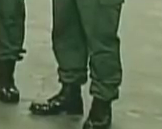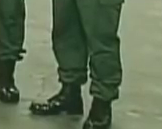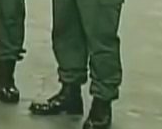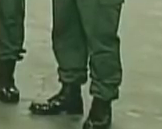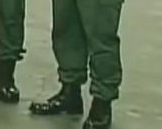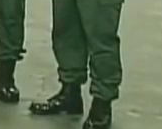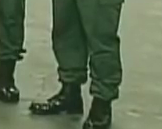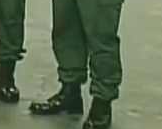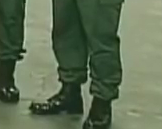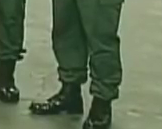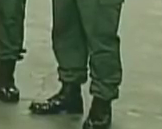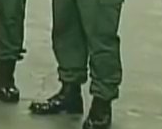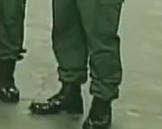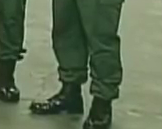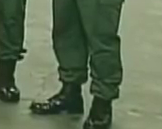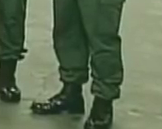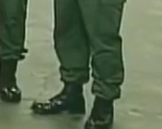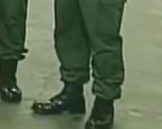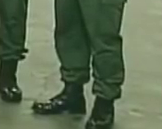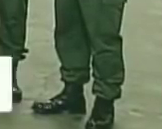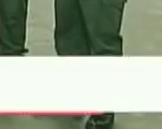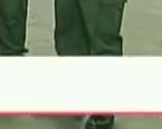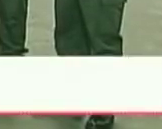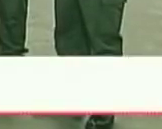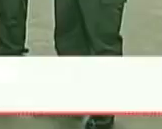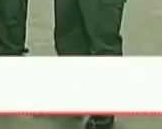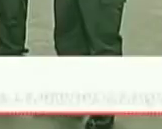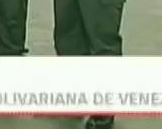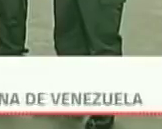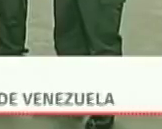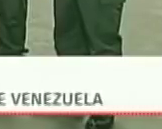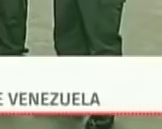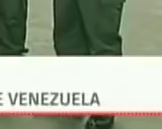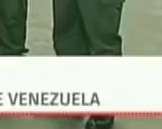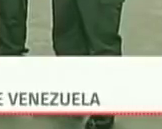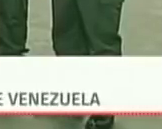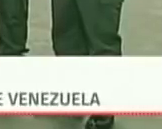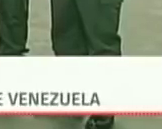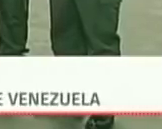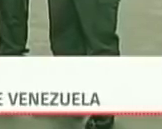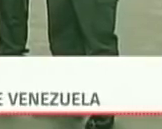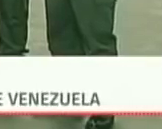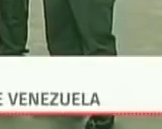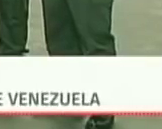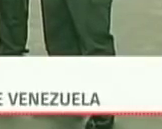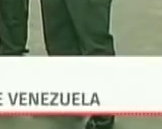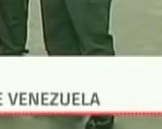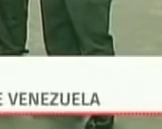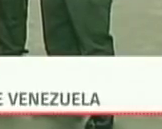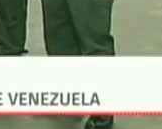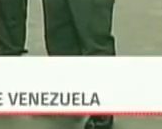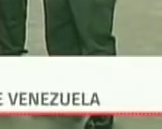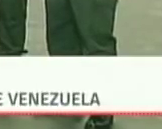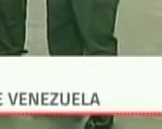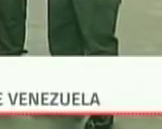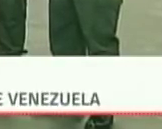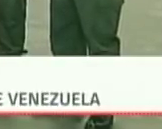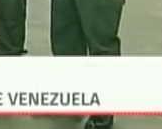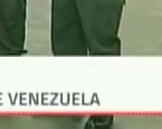pueblo católico, a todo el pueblo cristiano, a todo el pueblo de Venezuela. Plena Semana Santa. Y sobre todo un saludo a los